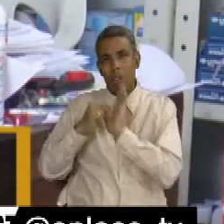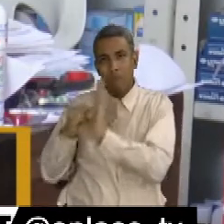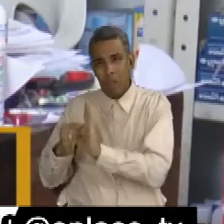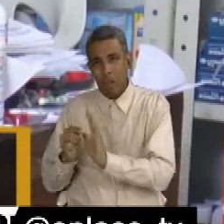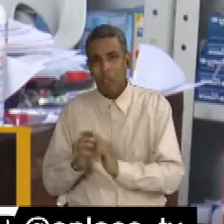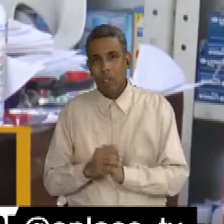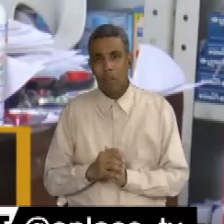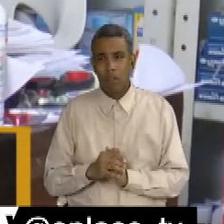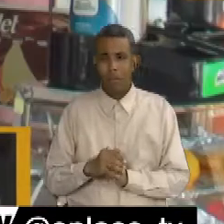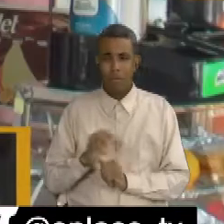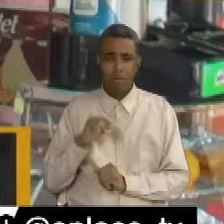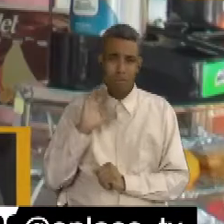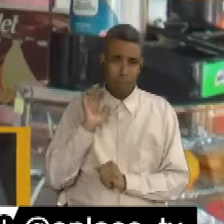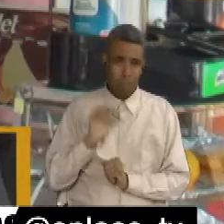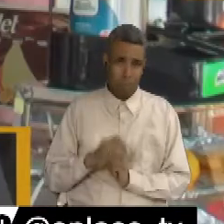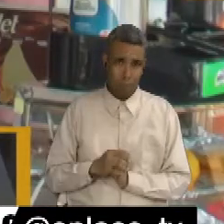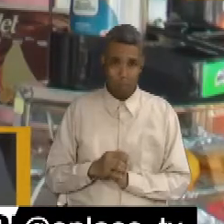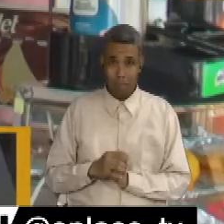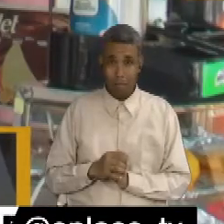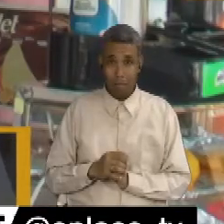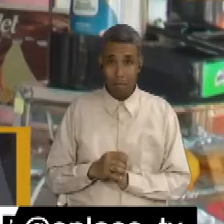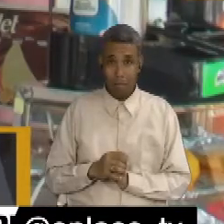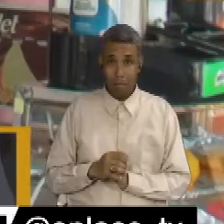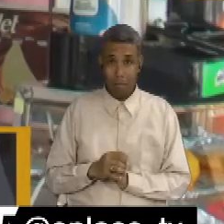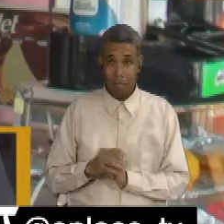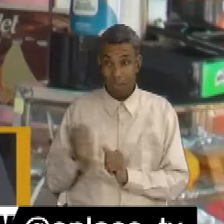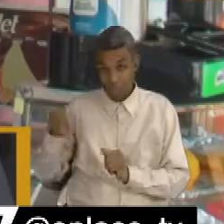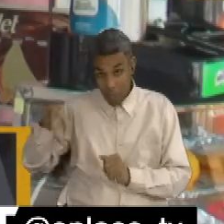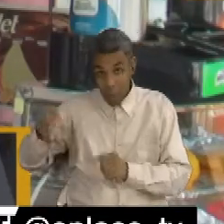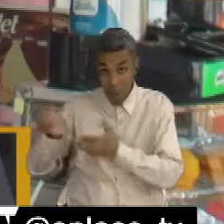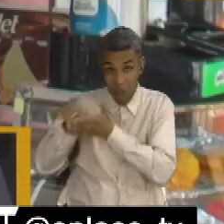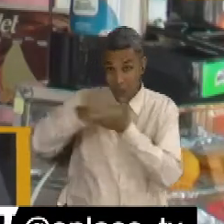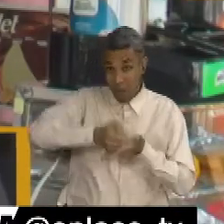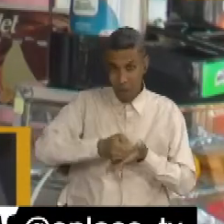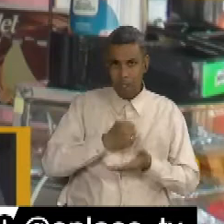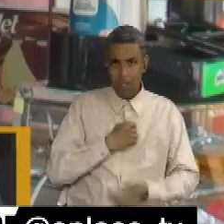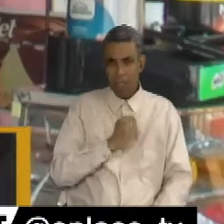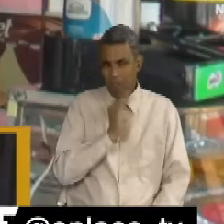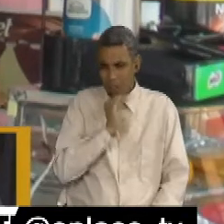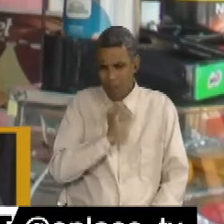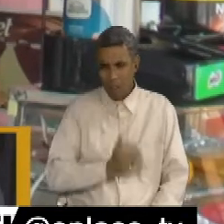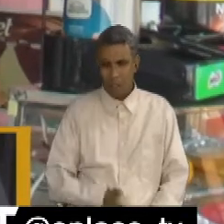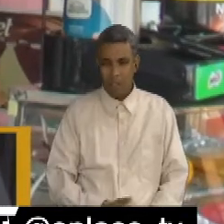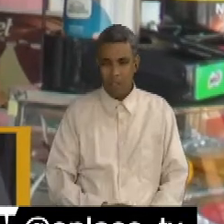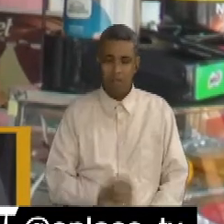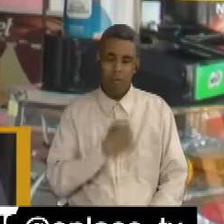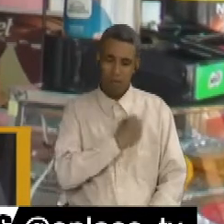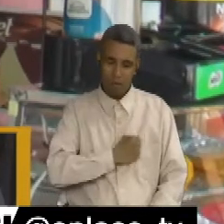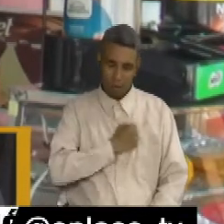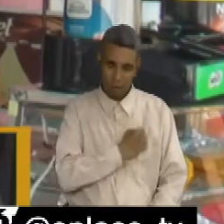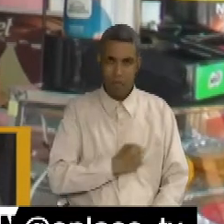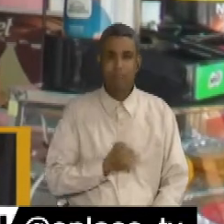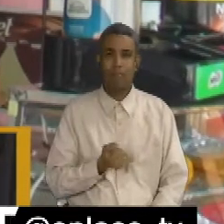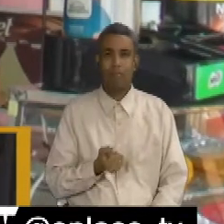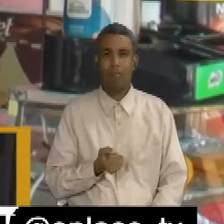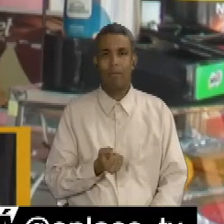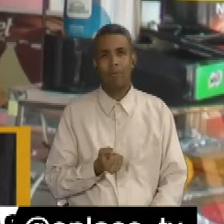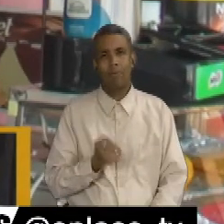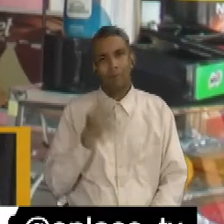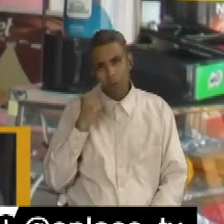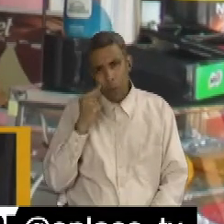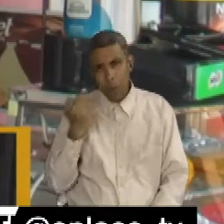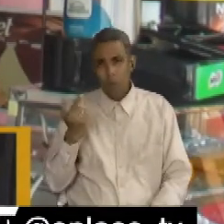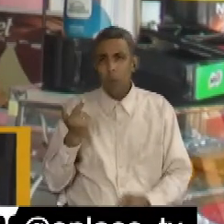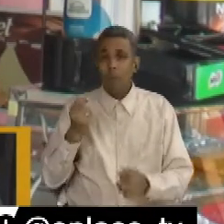más llevándole y gastando plata en eso que ver resultados. De manera que yo hago un llamado para que las autoridades paren bola al sector